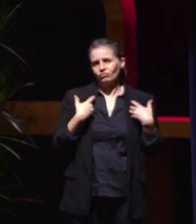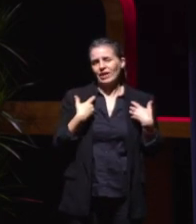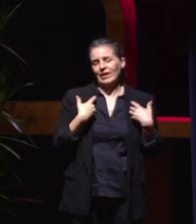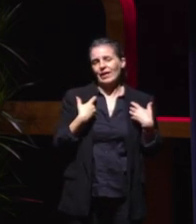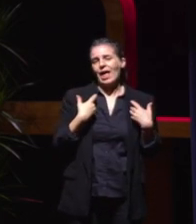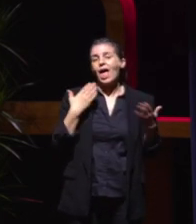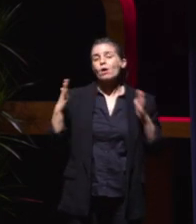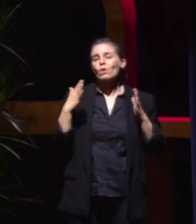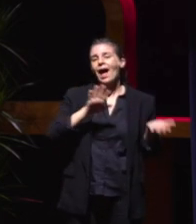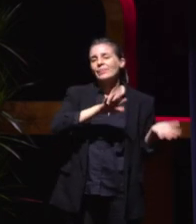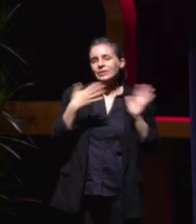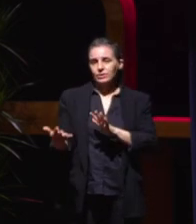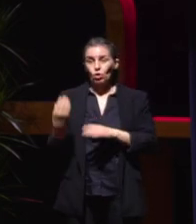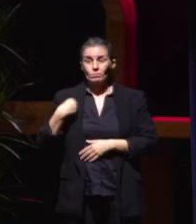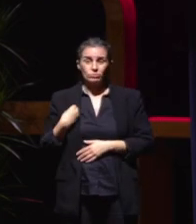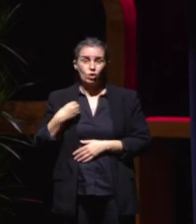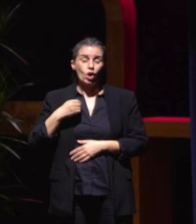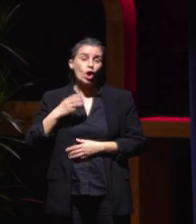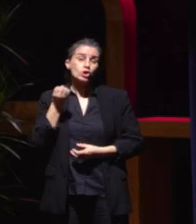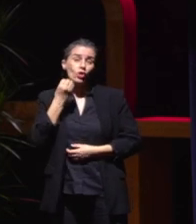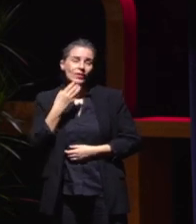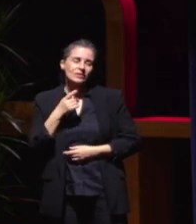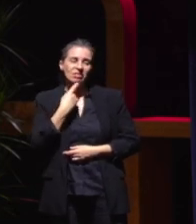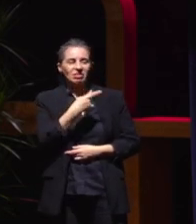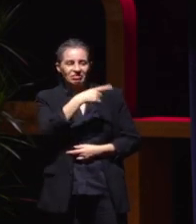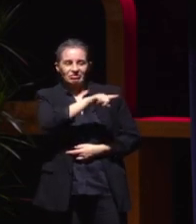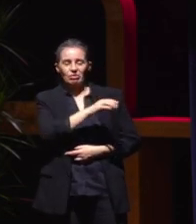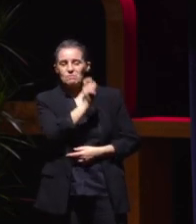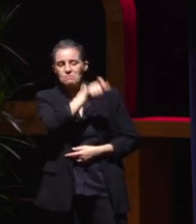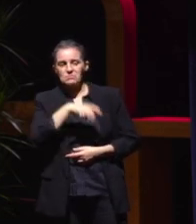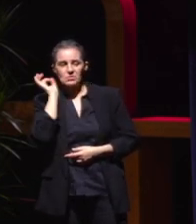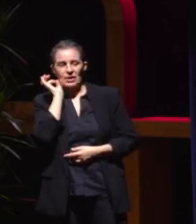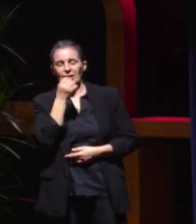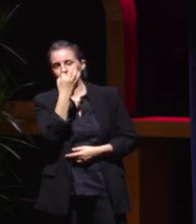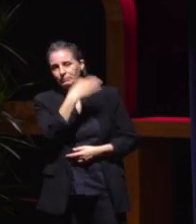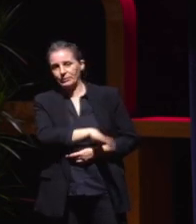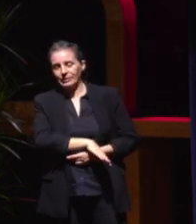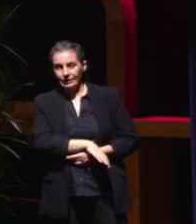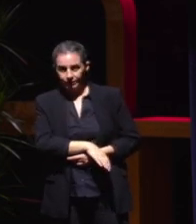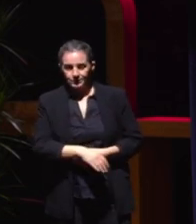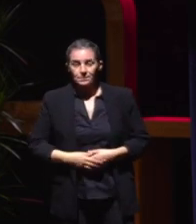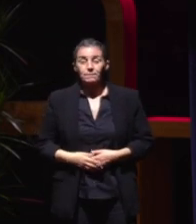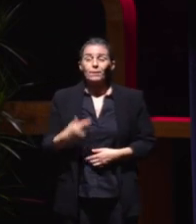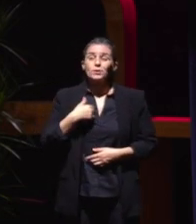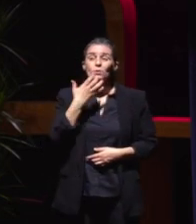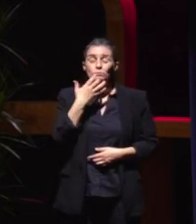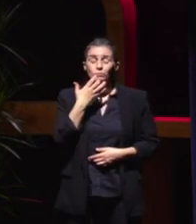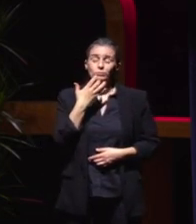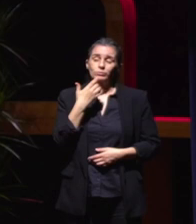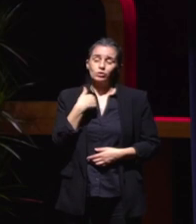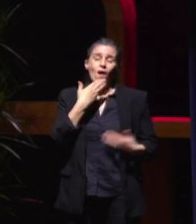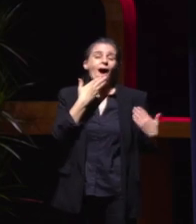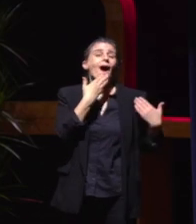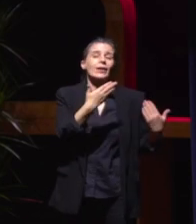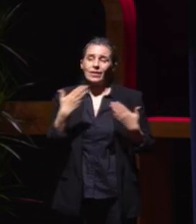eso es una cosa que por eso yo estoy súper agradecida al eslabón que nos habéis dado la